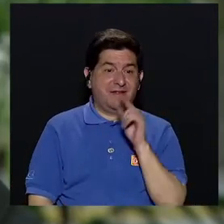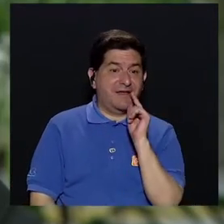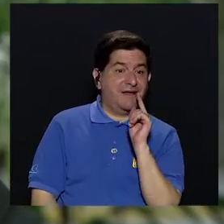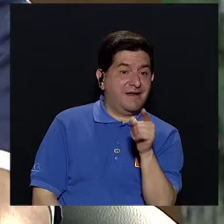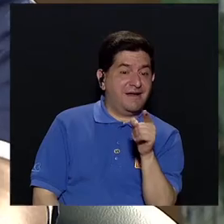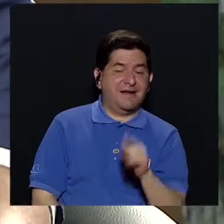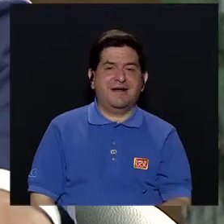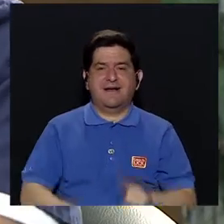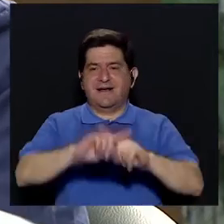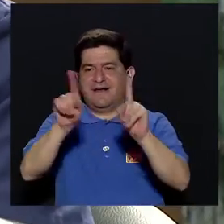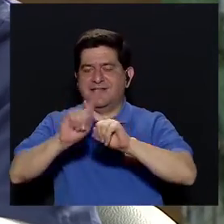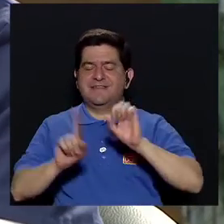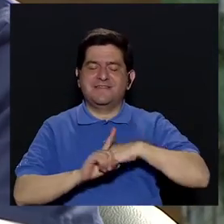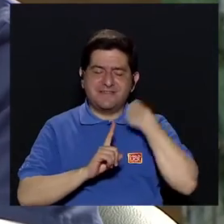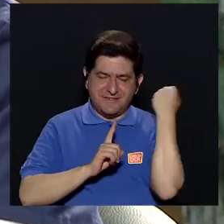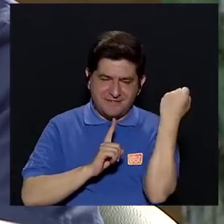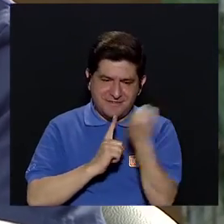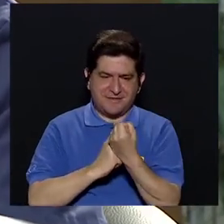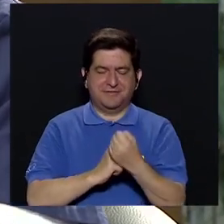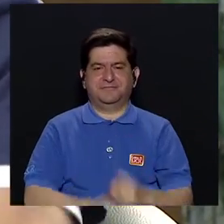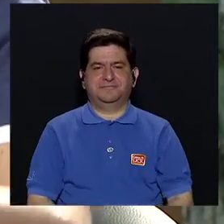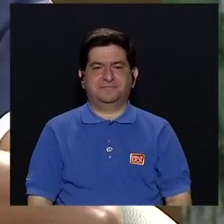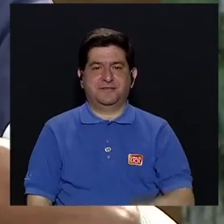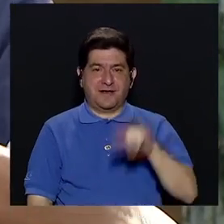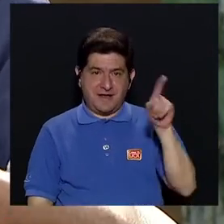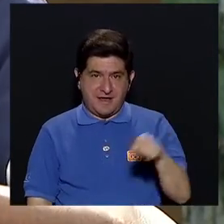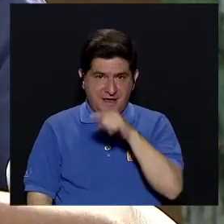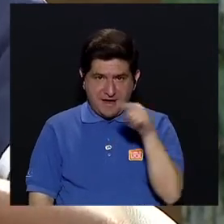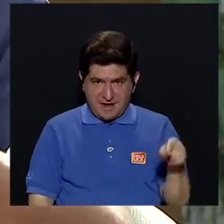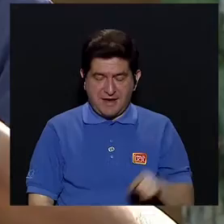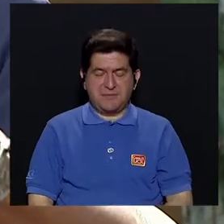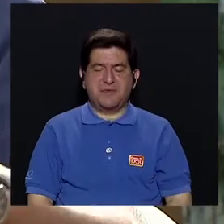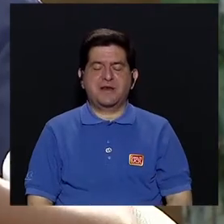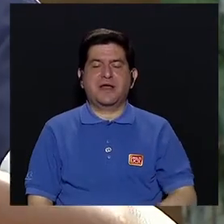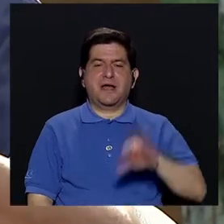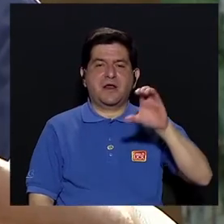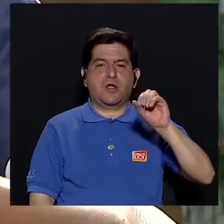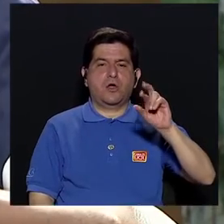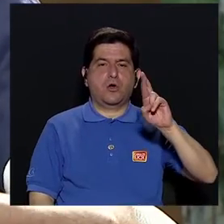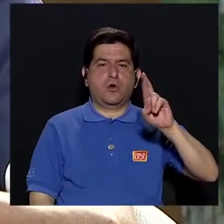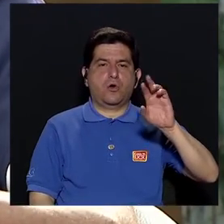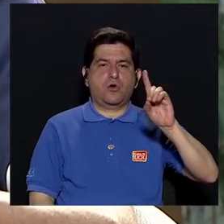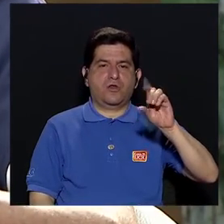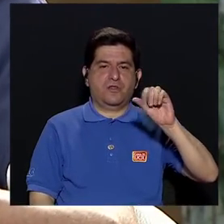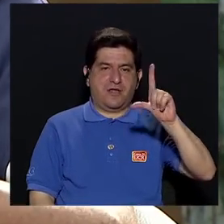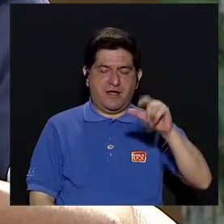vienen las diferentes situaciones. Porque quitar un tercer molar, una